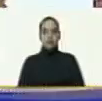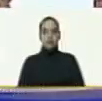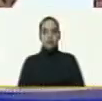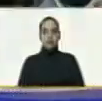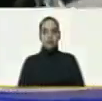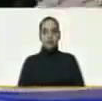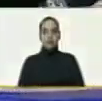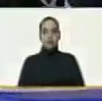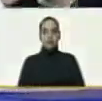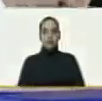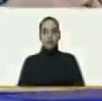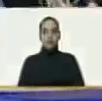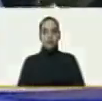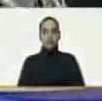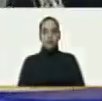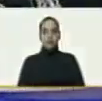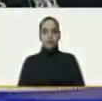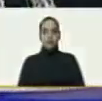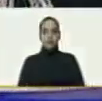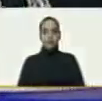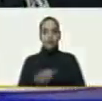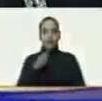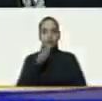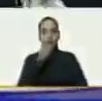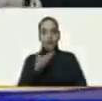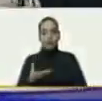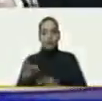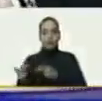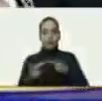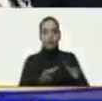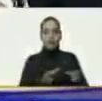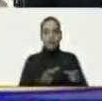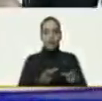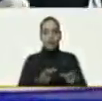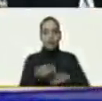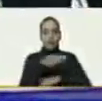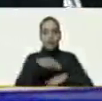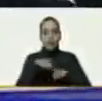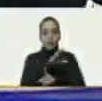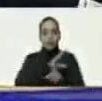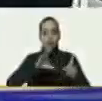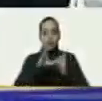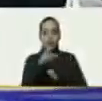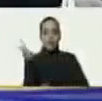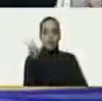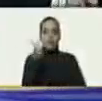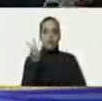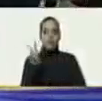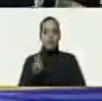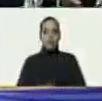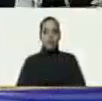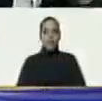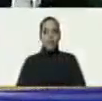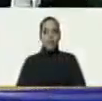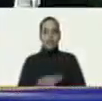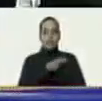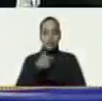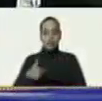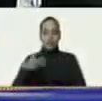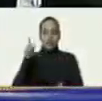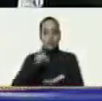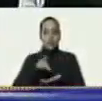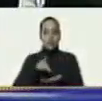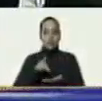Con la cálida invitación del Ministerio de Poder Popular para la Cultura de Venezuela, China participa como